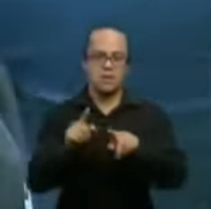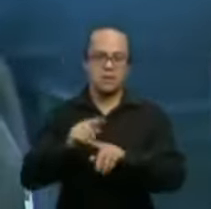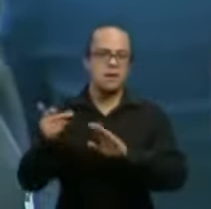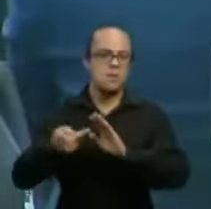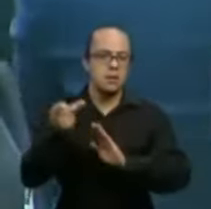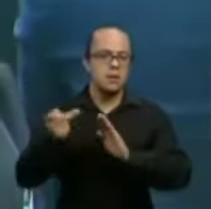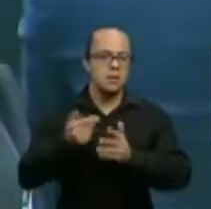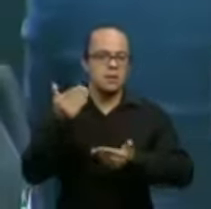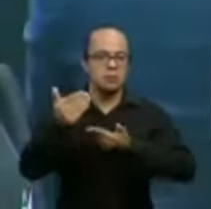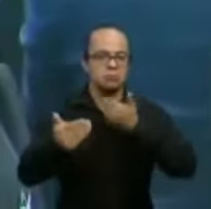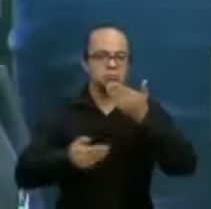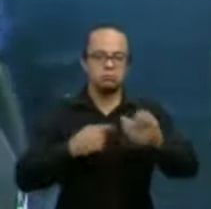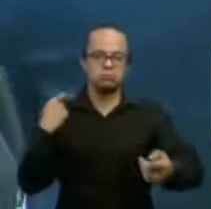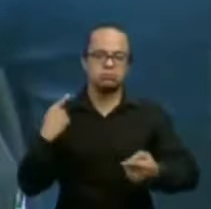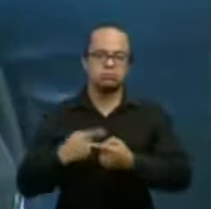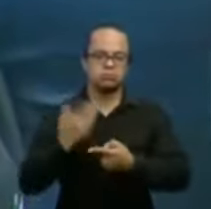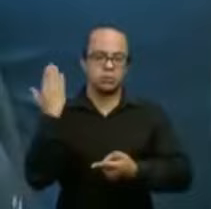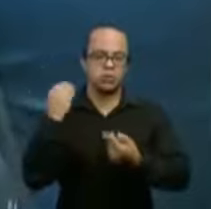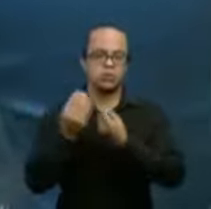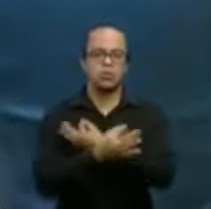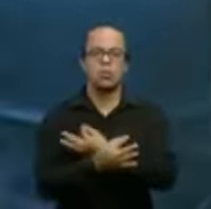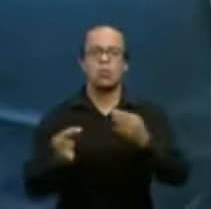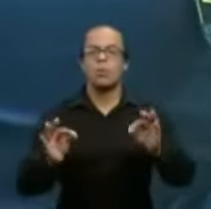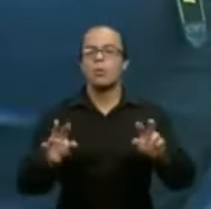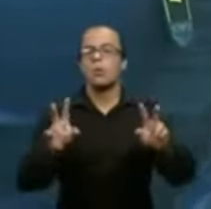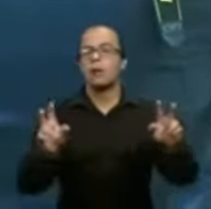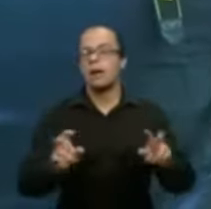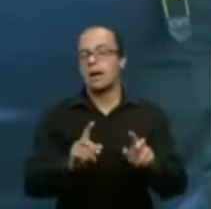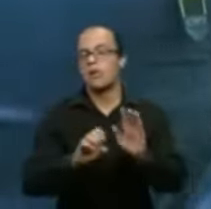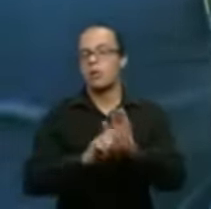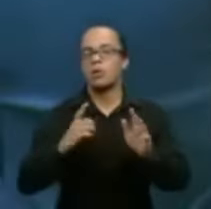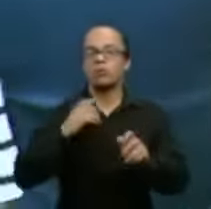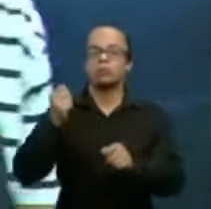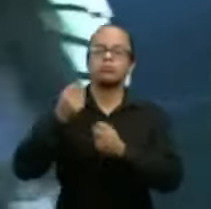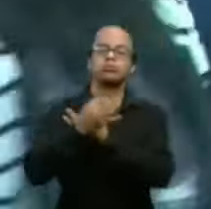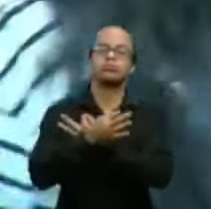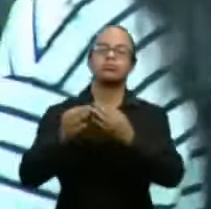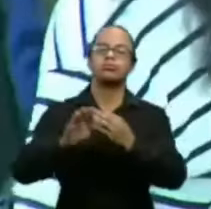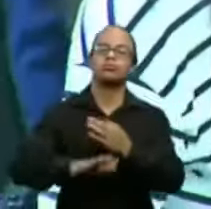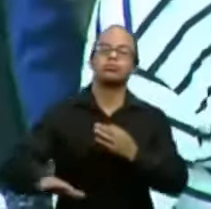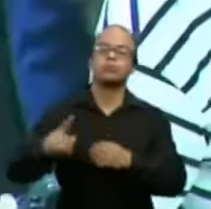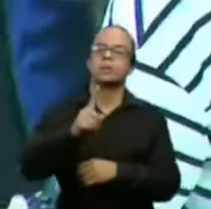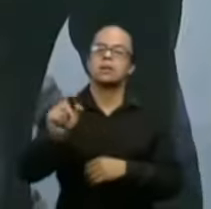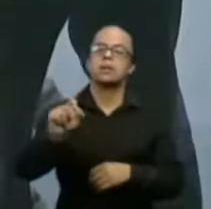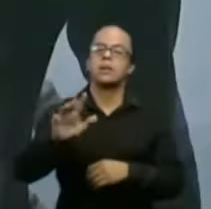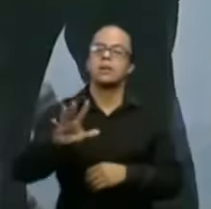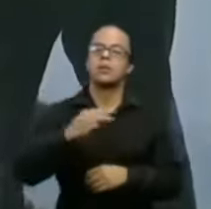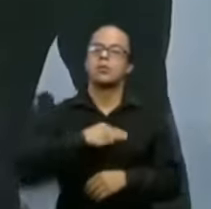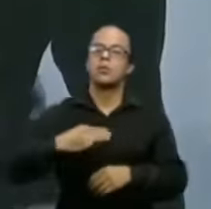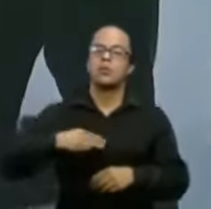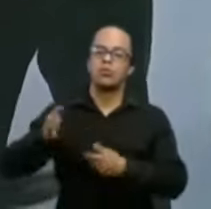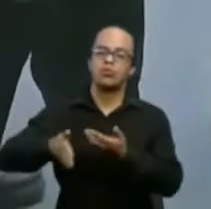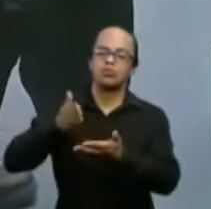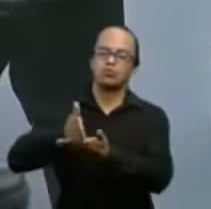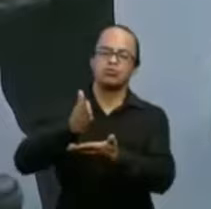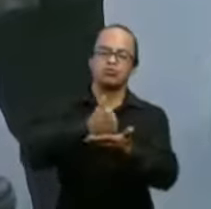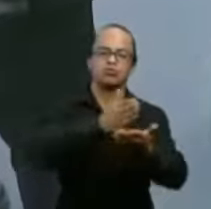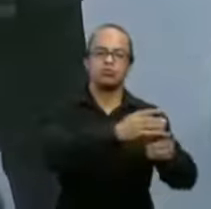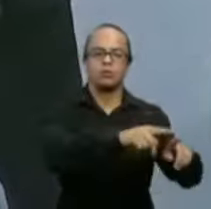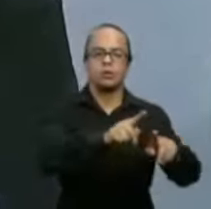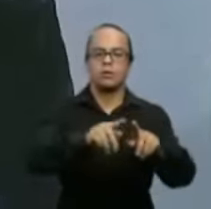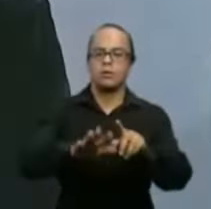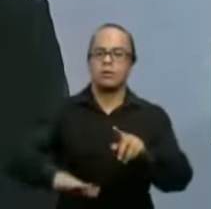manera muy constante durante campaña. Ella pues estuvo haciendo una campaña ardua en los 125 municipios. Mario